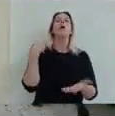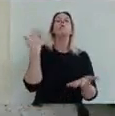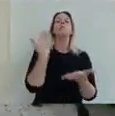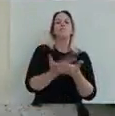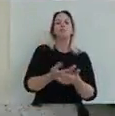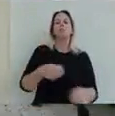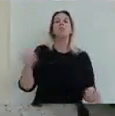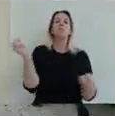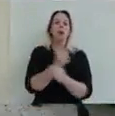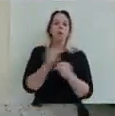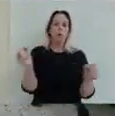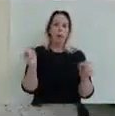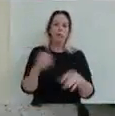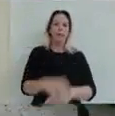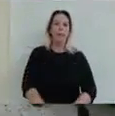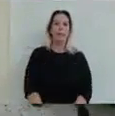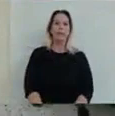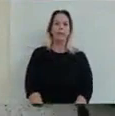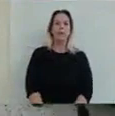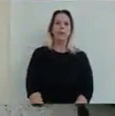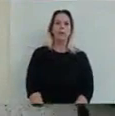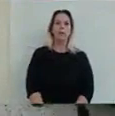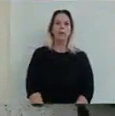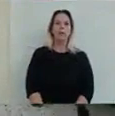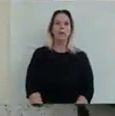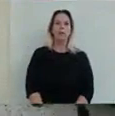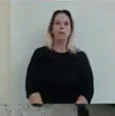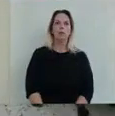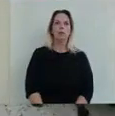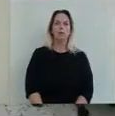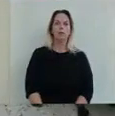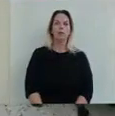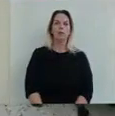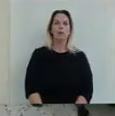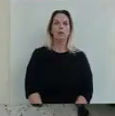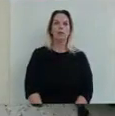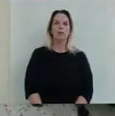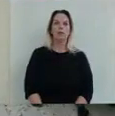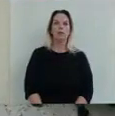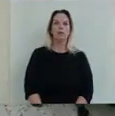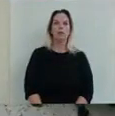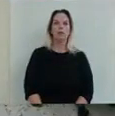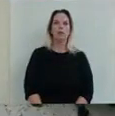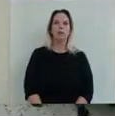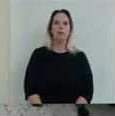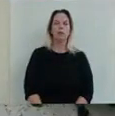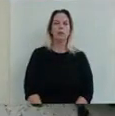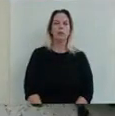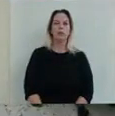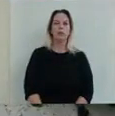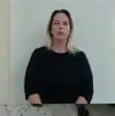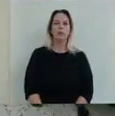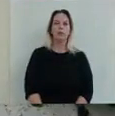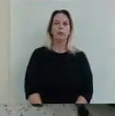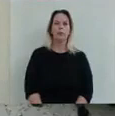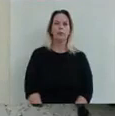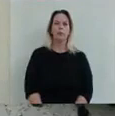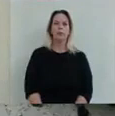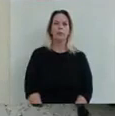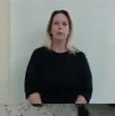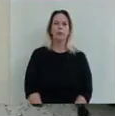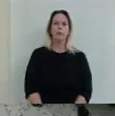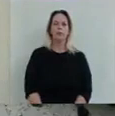Nota el señor Matías Ríos, en representación de firma comercial que se dedica a la venta de bebidas, solicitando se modifique el canon establecido para el